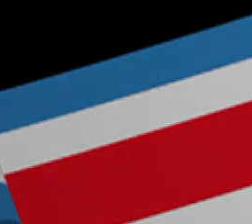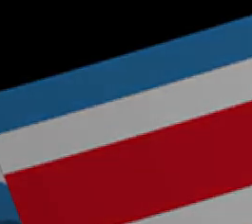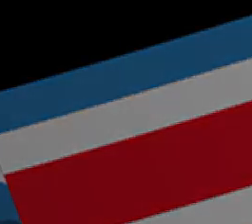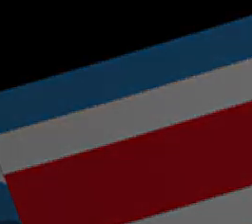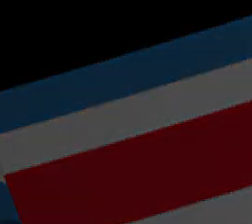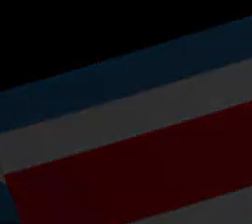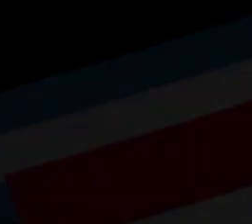limonal